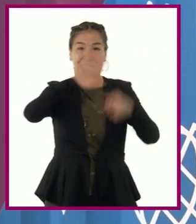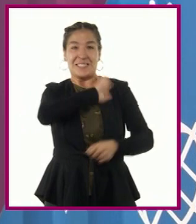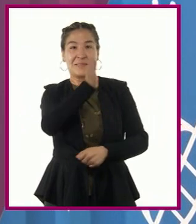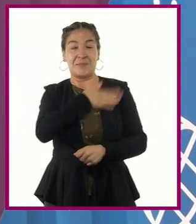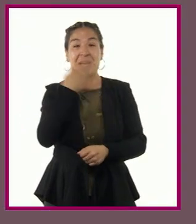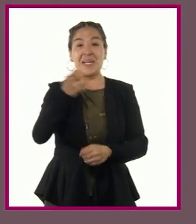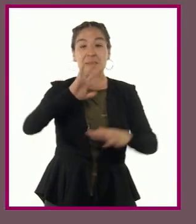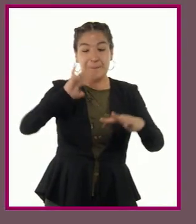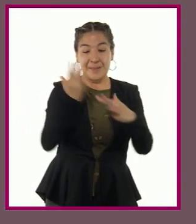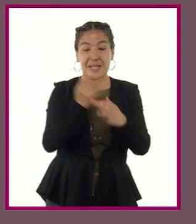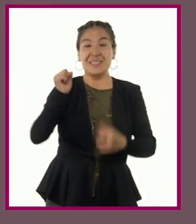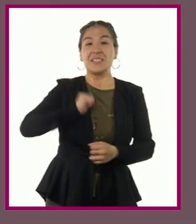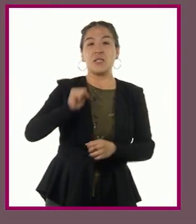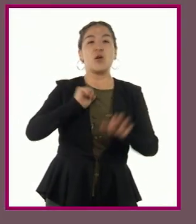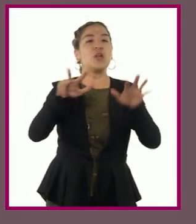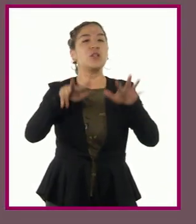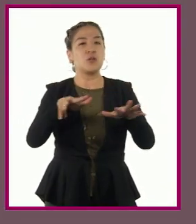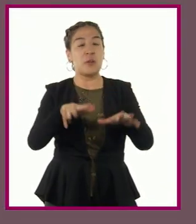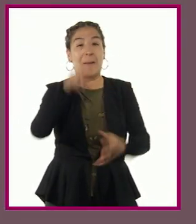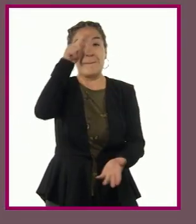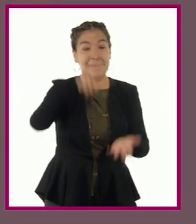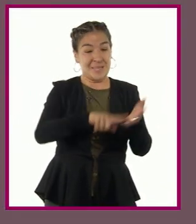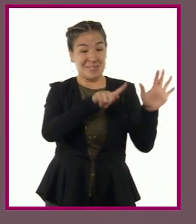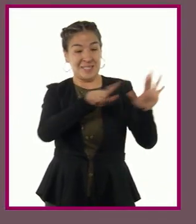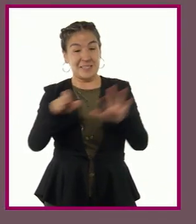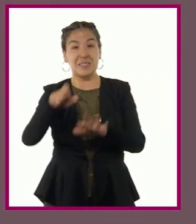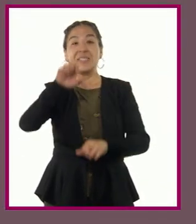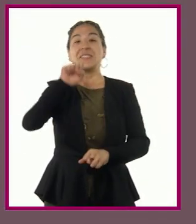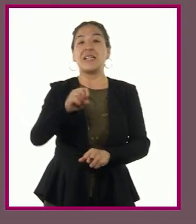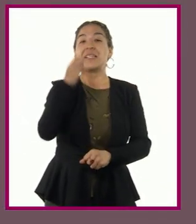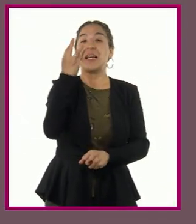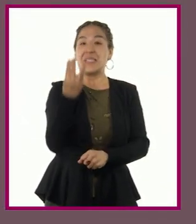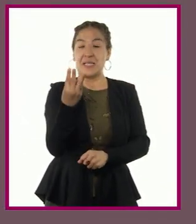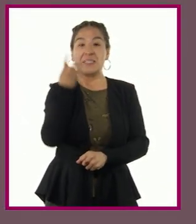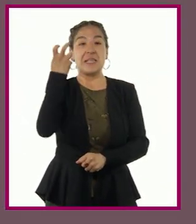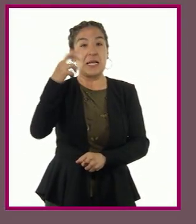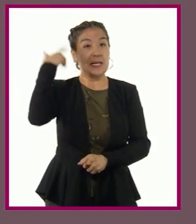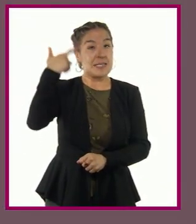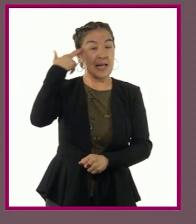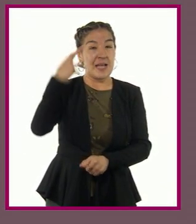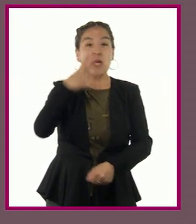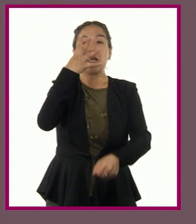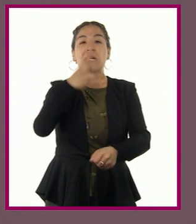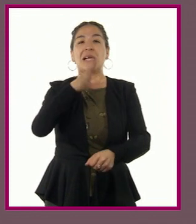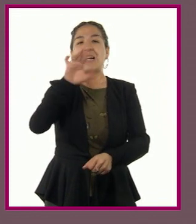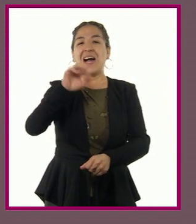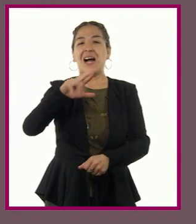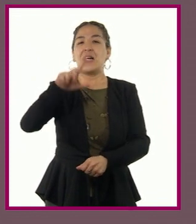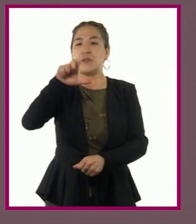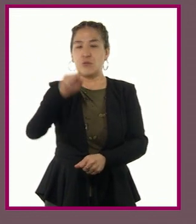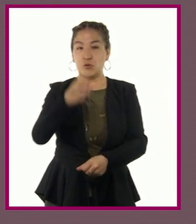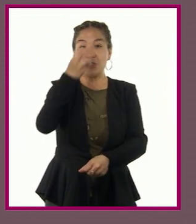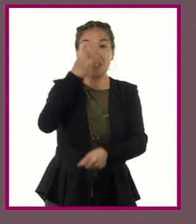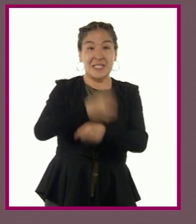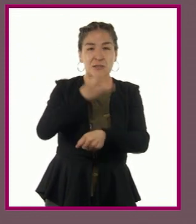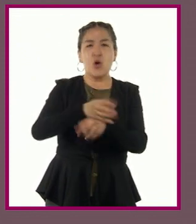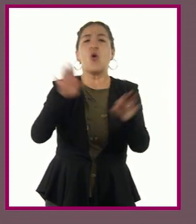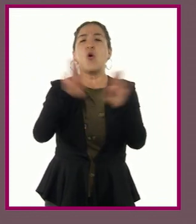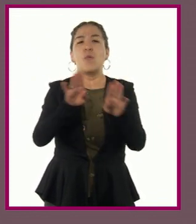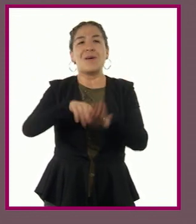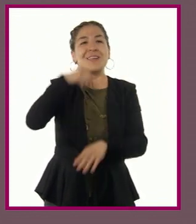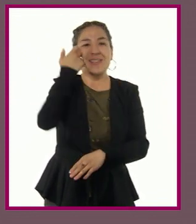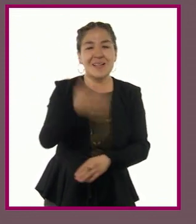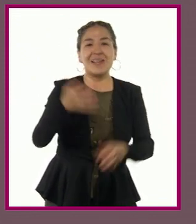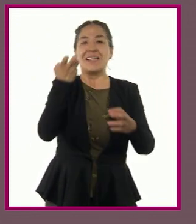siglo XVIII. En 1763, el rey Carlos III, buscando la manera de